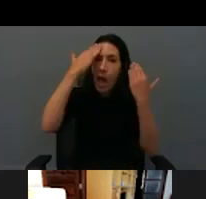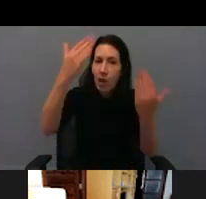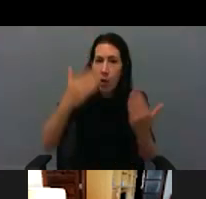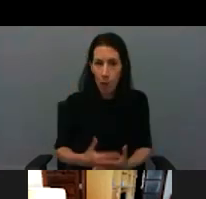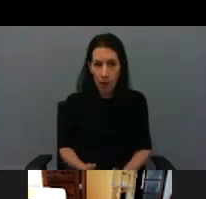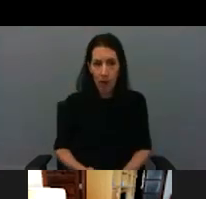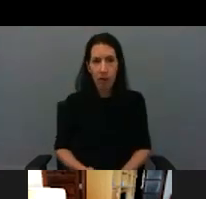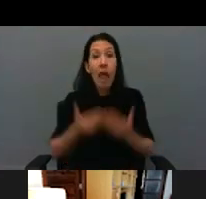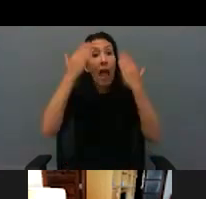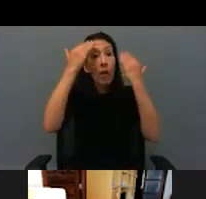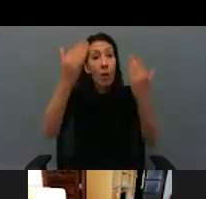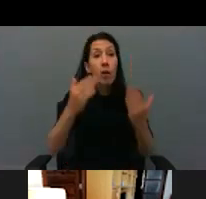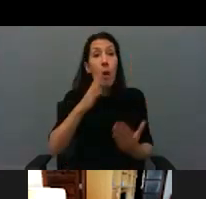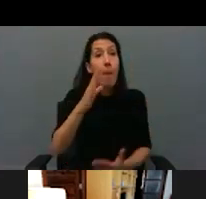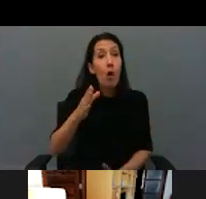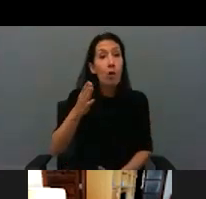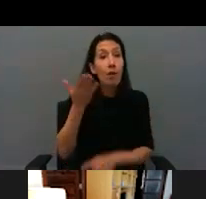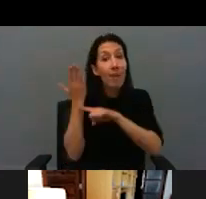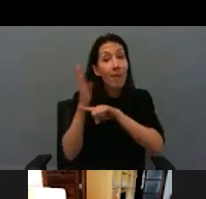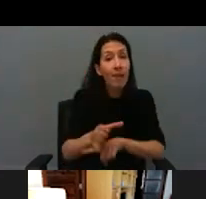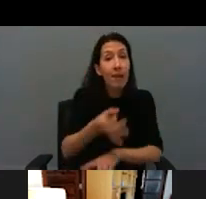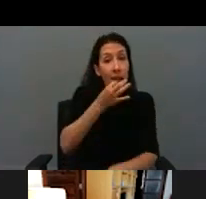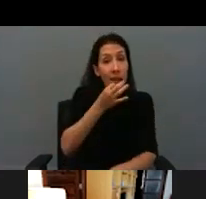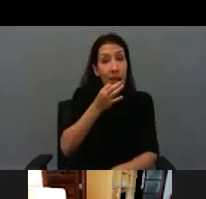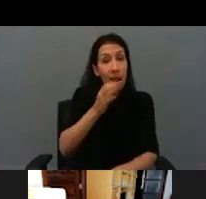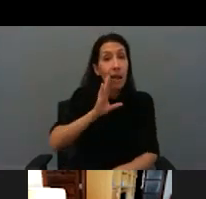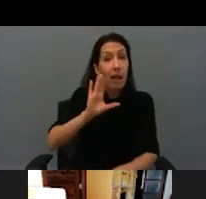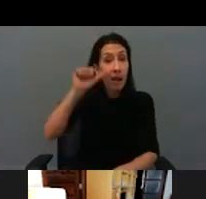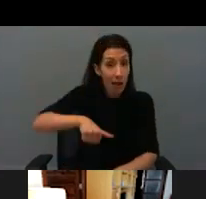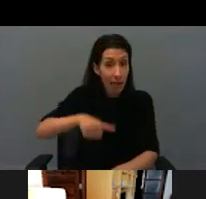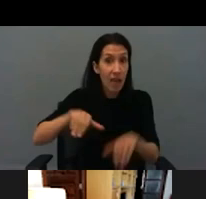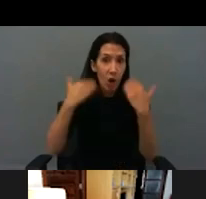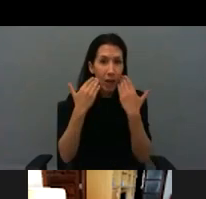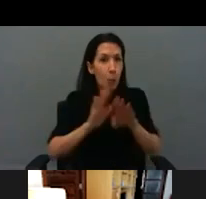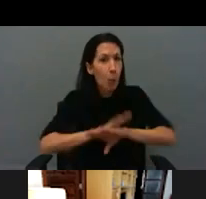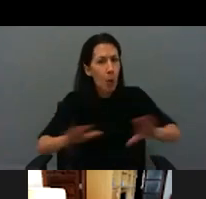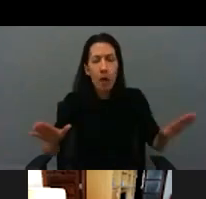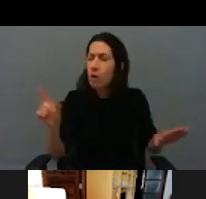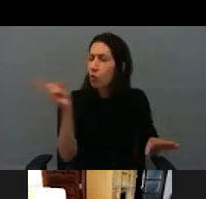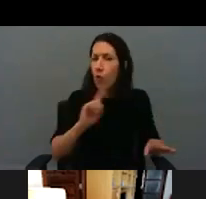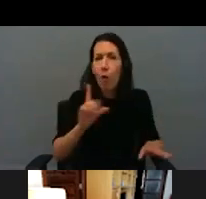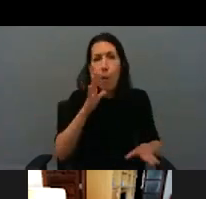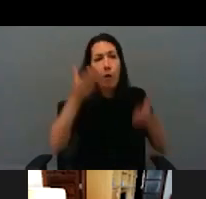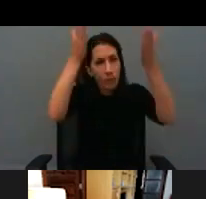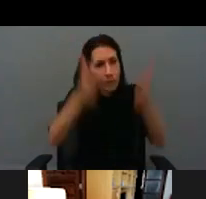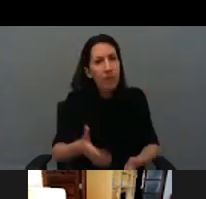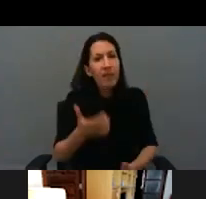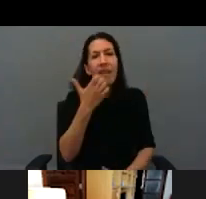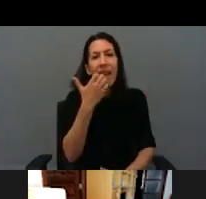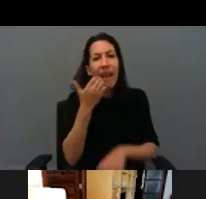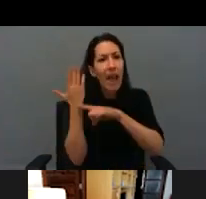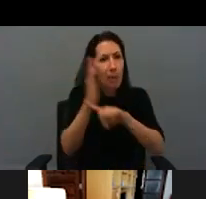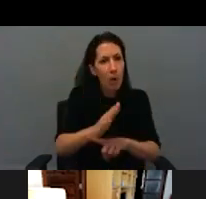solo por la presentación de hoy aquí en este congreso, sino porque eres